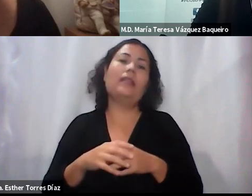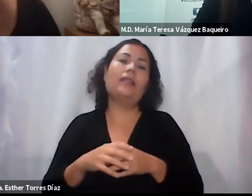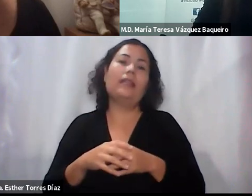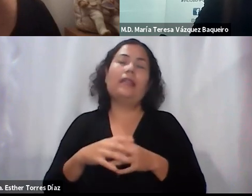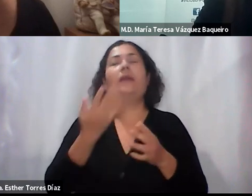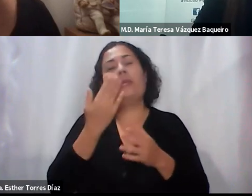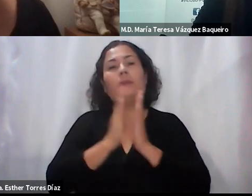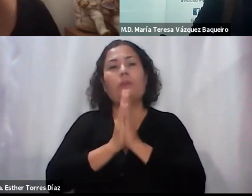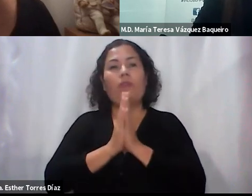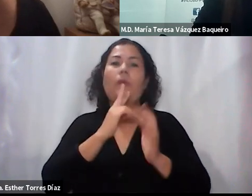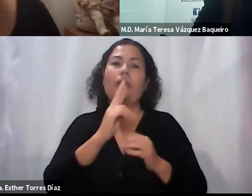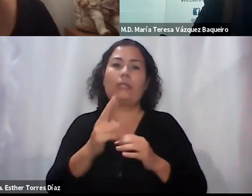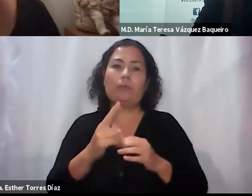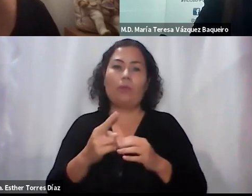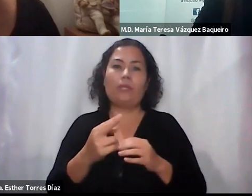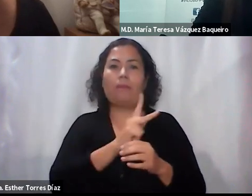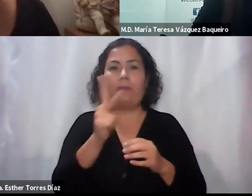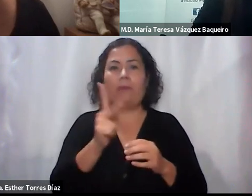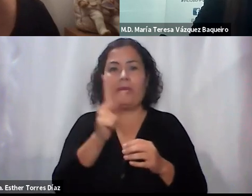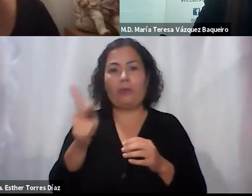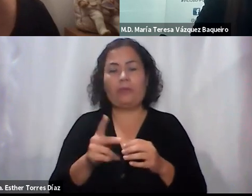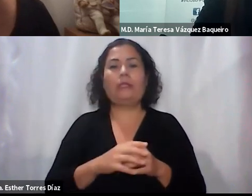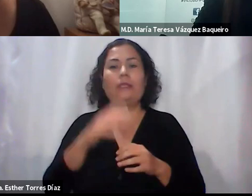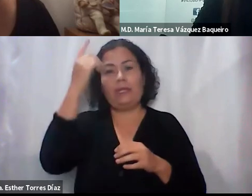este conversatorio para ser cada día mejores.